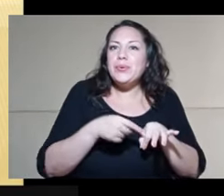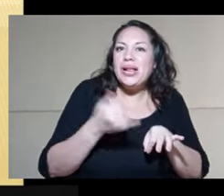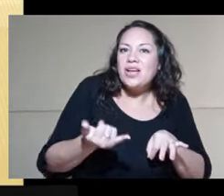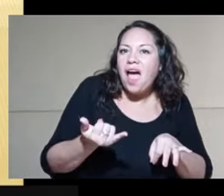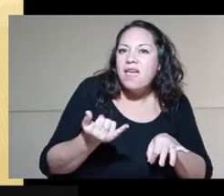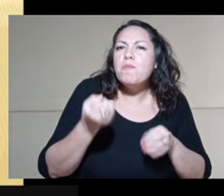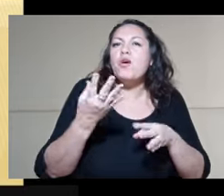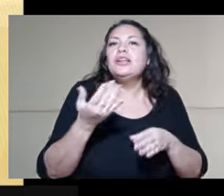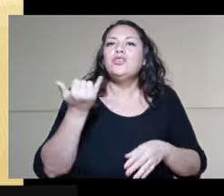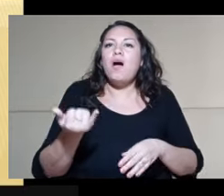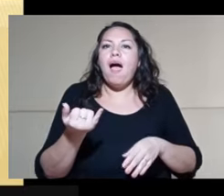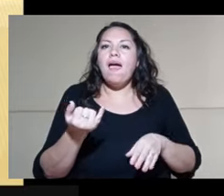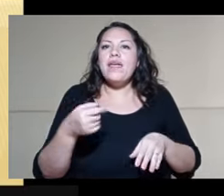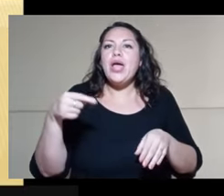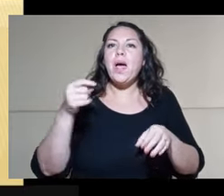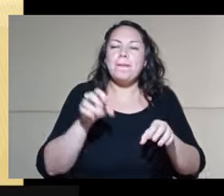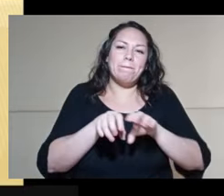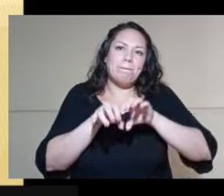la vibración, por eso existen los vibradores,